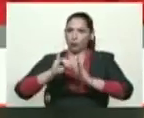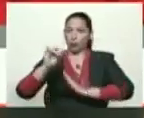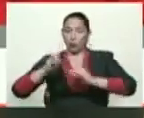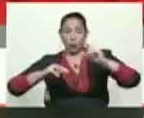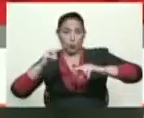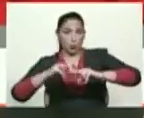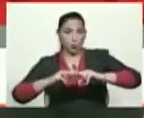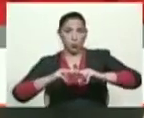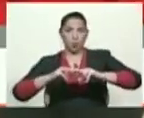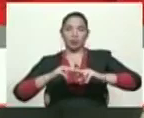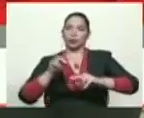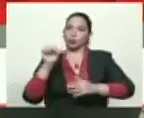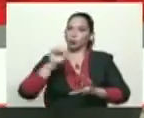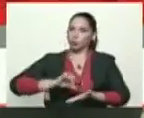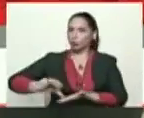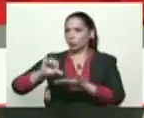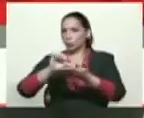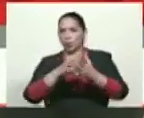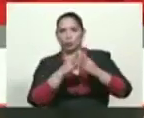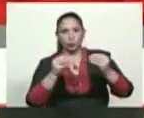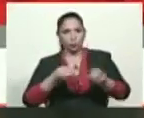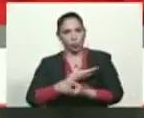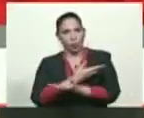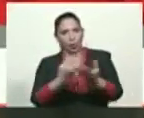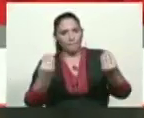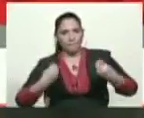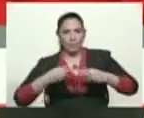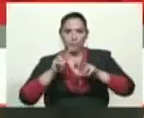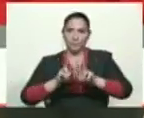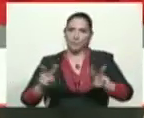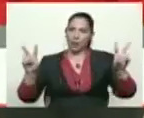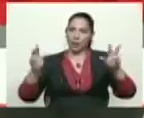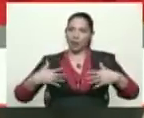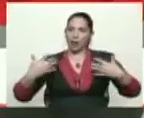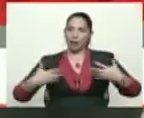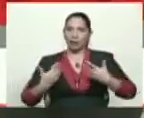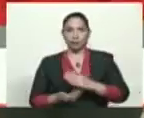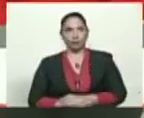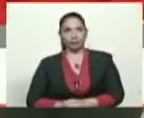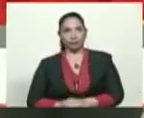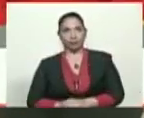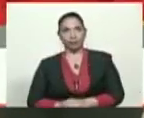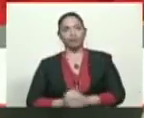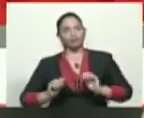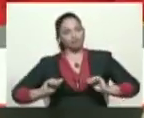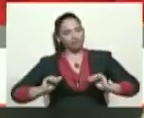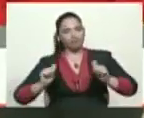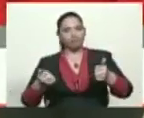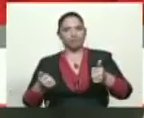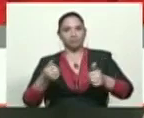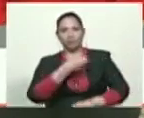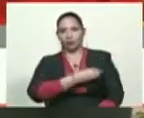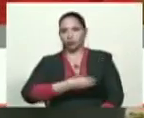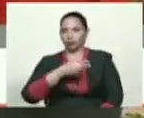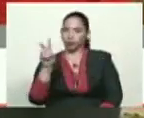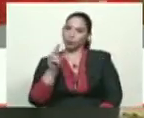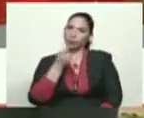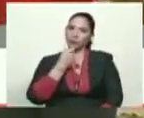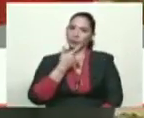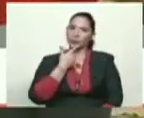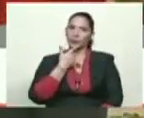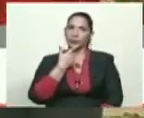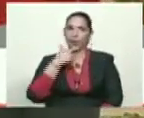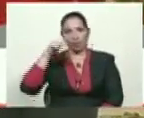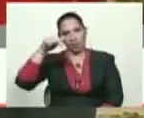ciudad para todas y para todos para la vida para la paz para la alegría así que damos por iniciado la misión venezuela bella